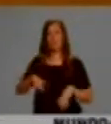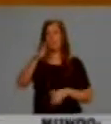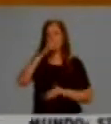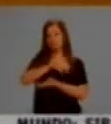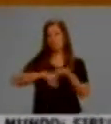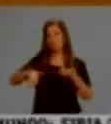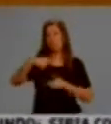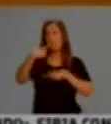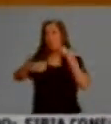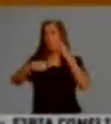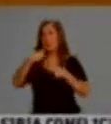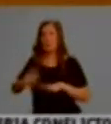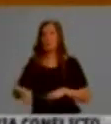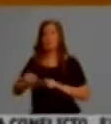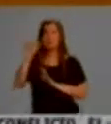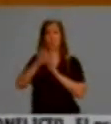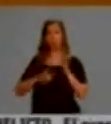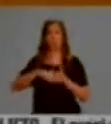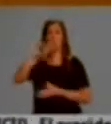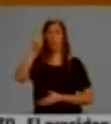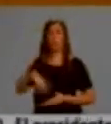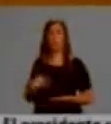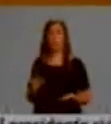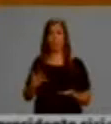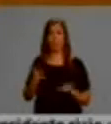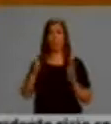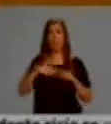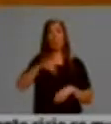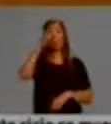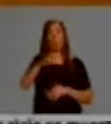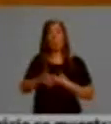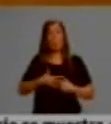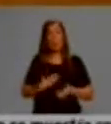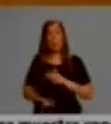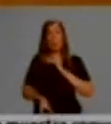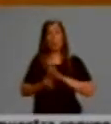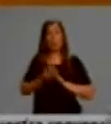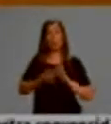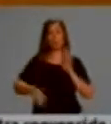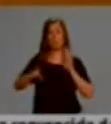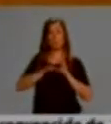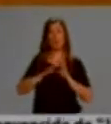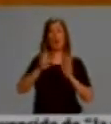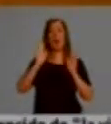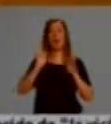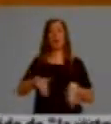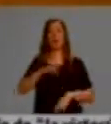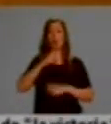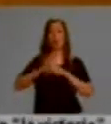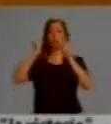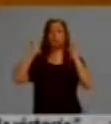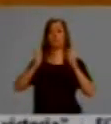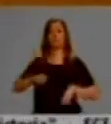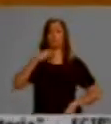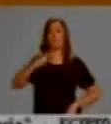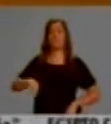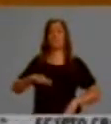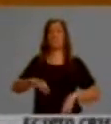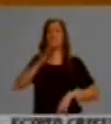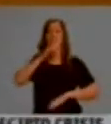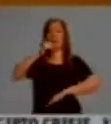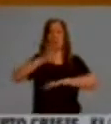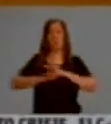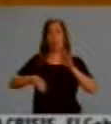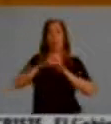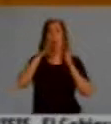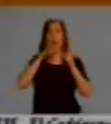de todo aquel bovedil del Estatuto de Cataluña, cuando un padre de la Constitución llega a firmar esto después del nombramiento del presidente del Tribunal Constitucional